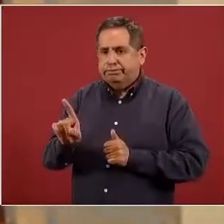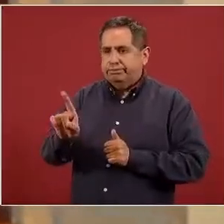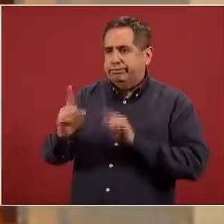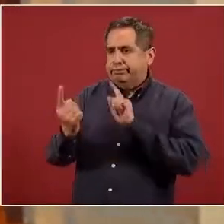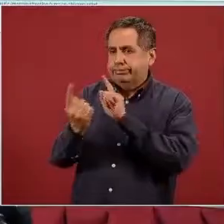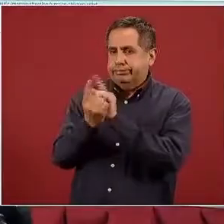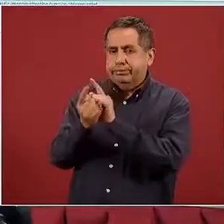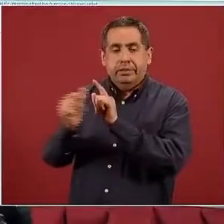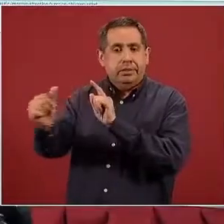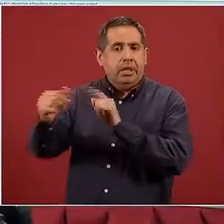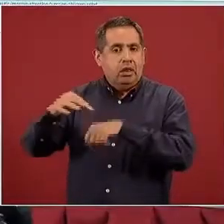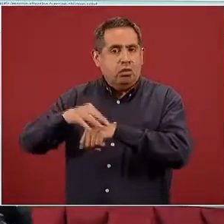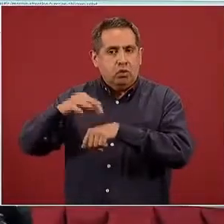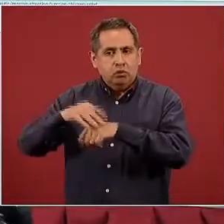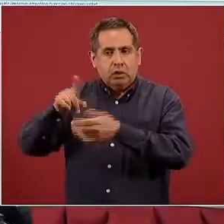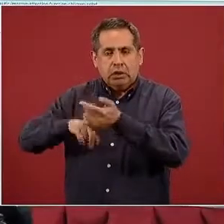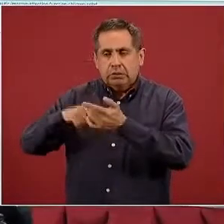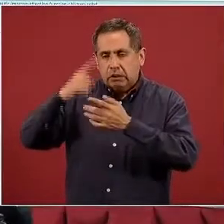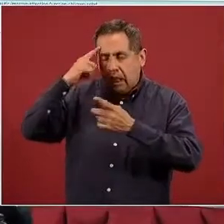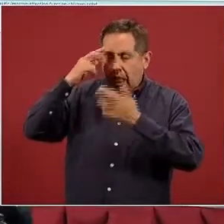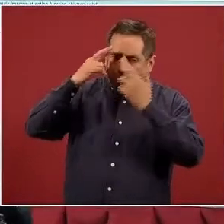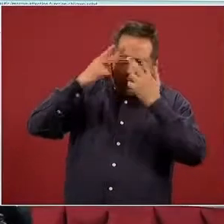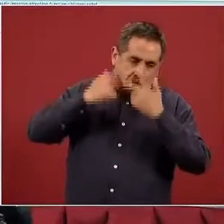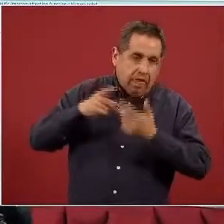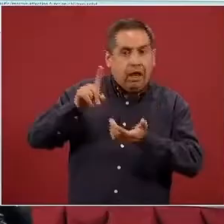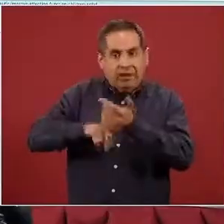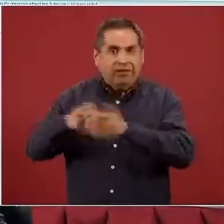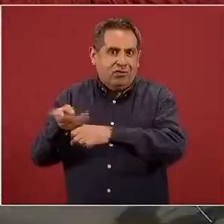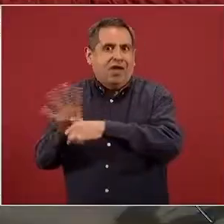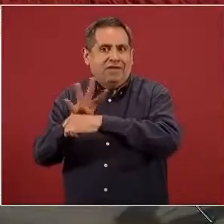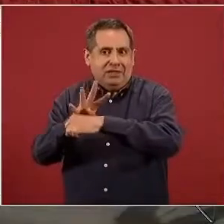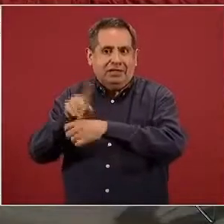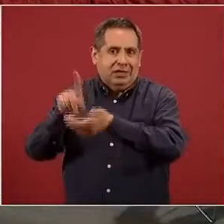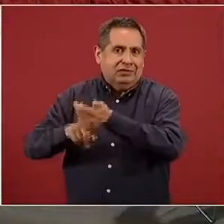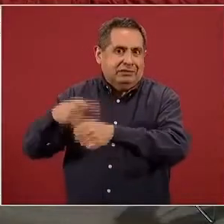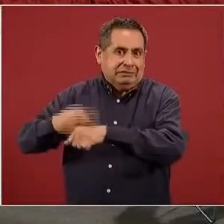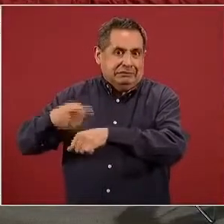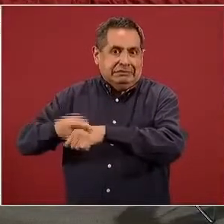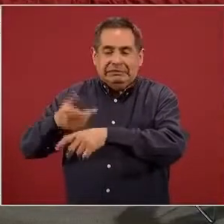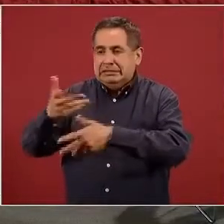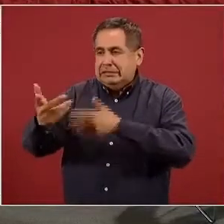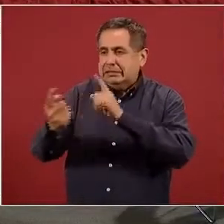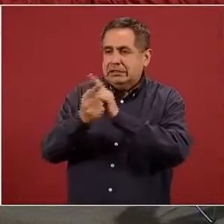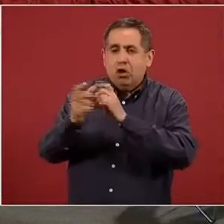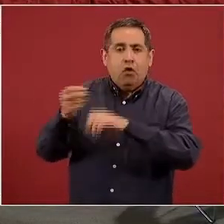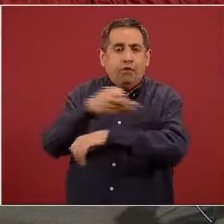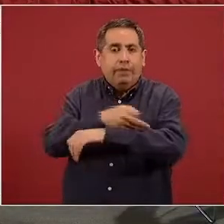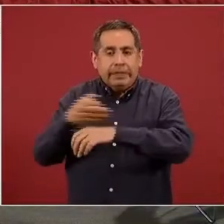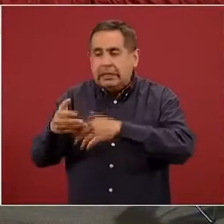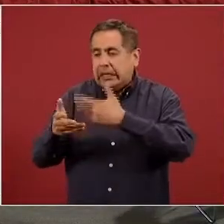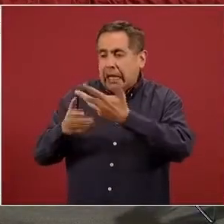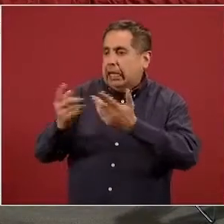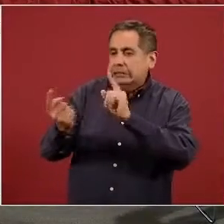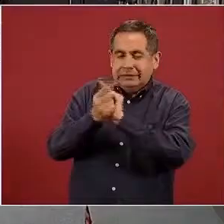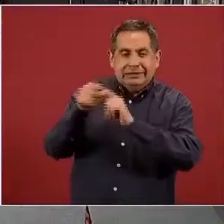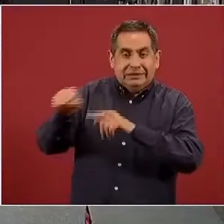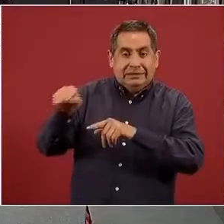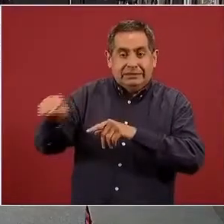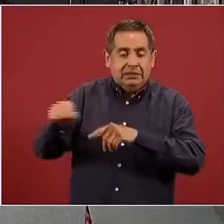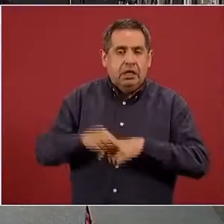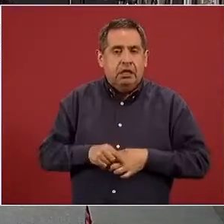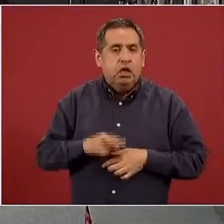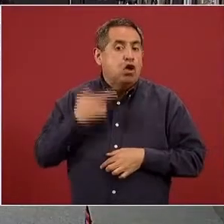estrés pues psicosocial, porque pues tal vez están infectados, tal vez son los familiares de las personas que tienen la